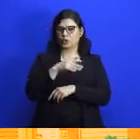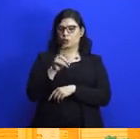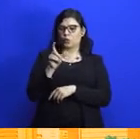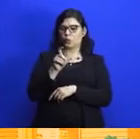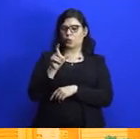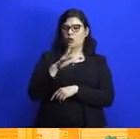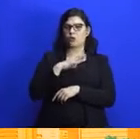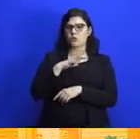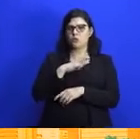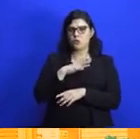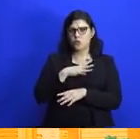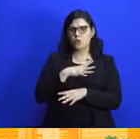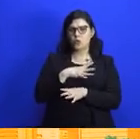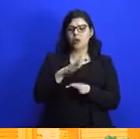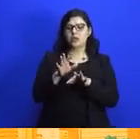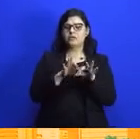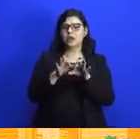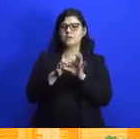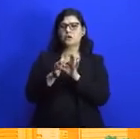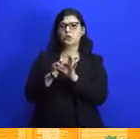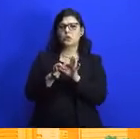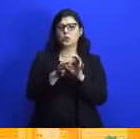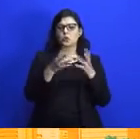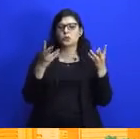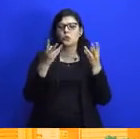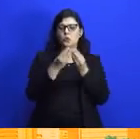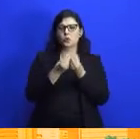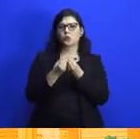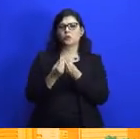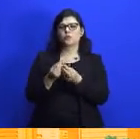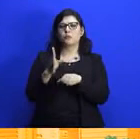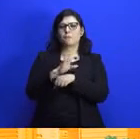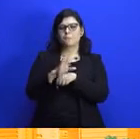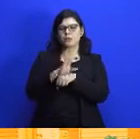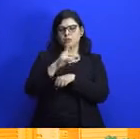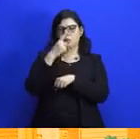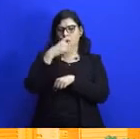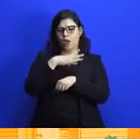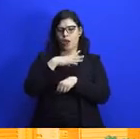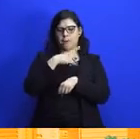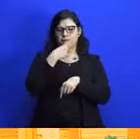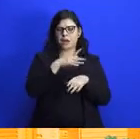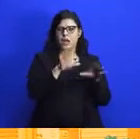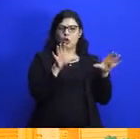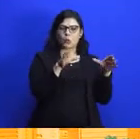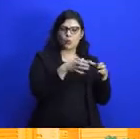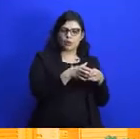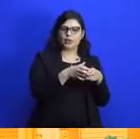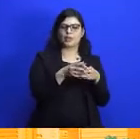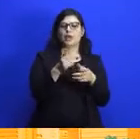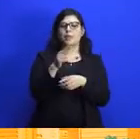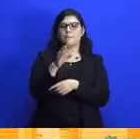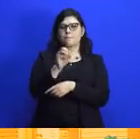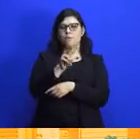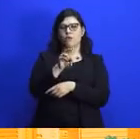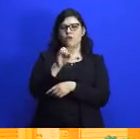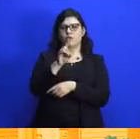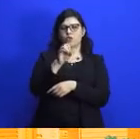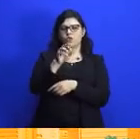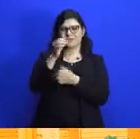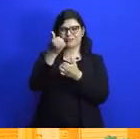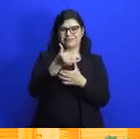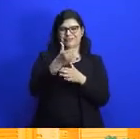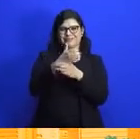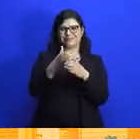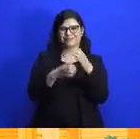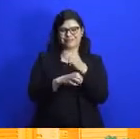valor compartido beneficiaremos a nuestras comunidades y a nuestros proveedores y a nuestra compañía. Hoy les quiero platicar de un programa